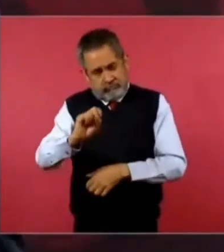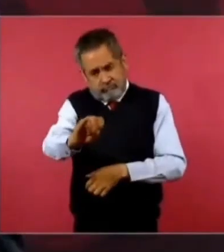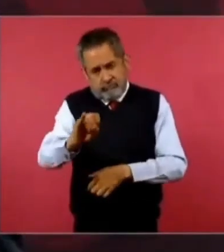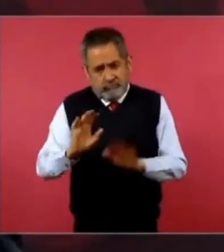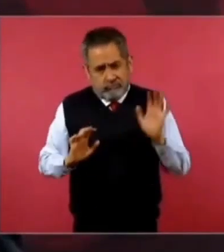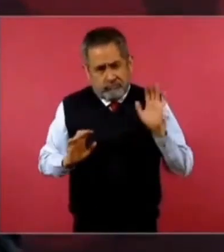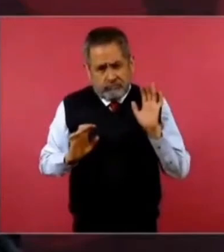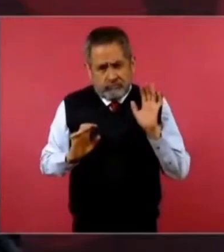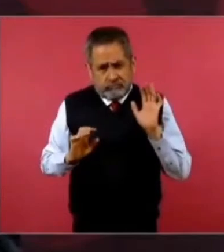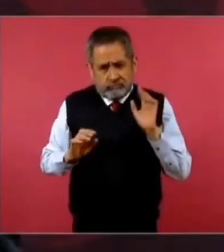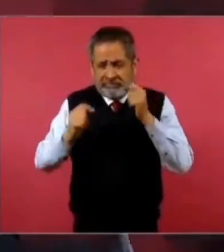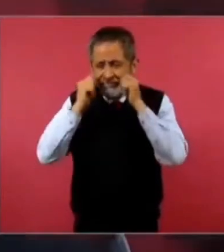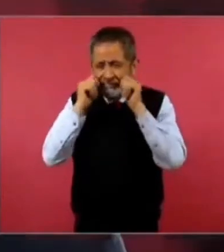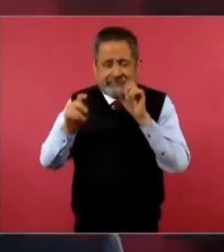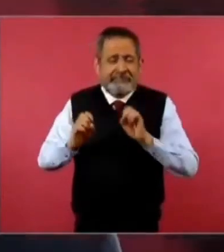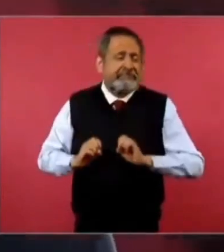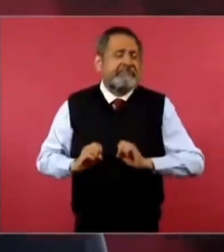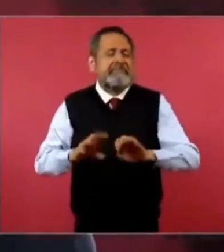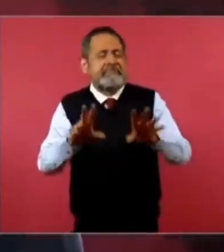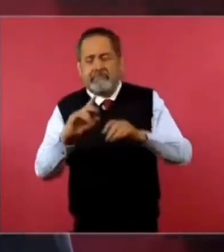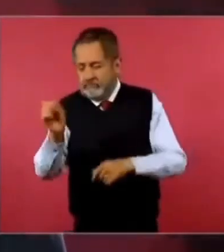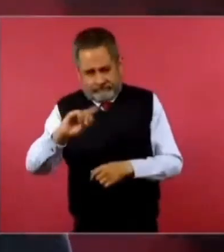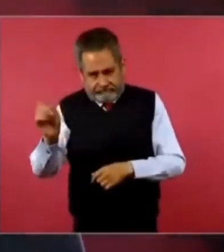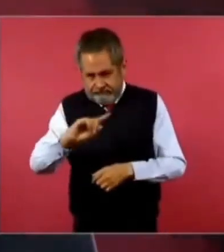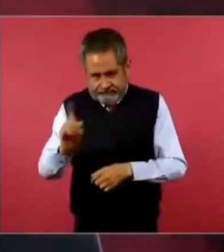sin impunidad para nadie.